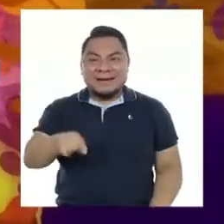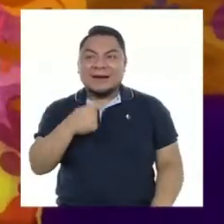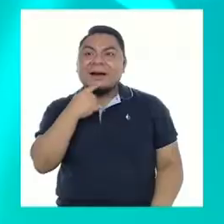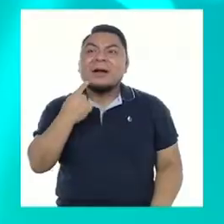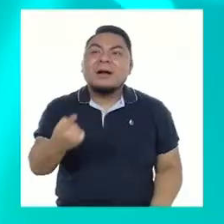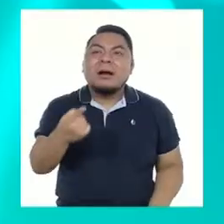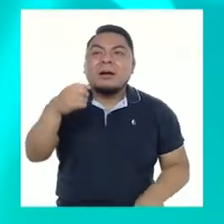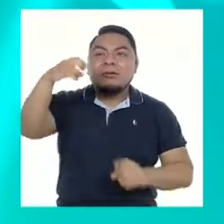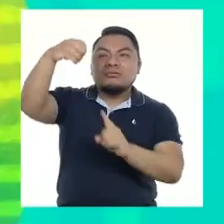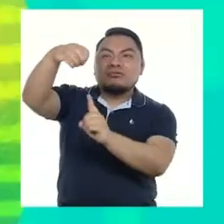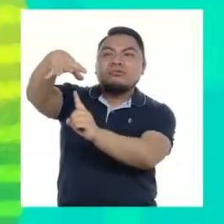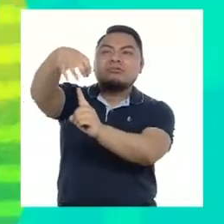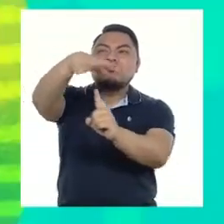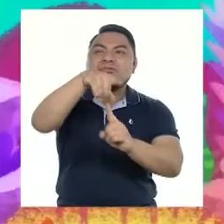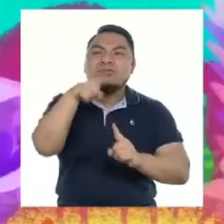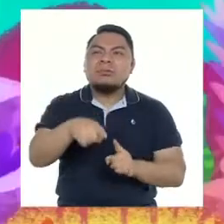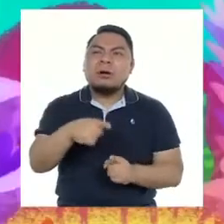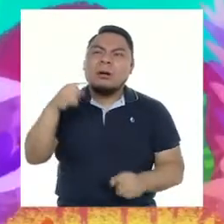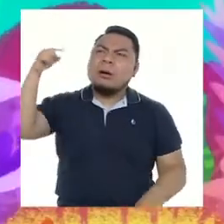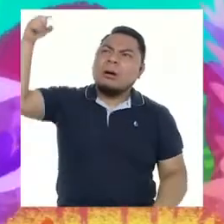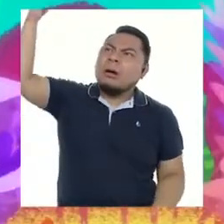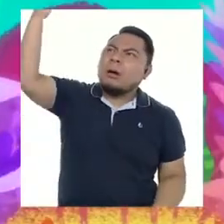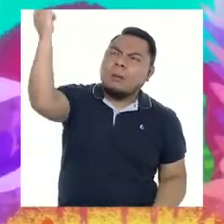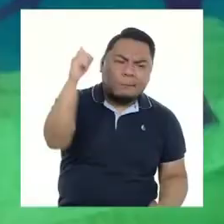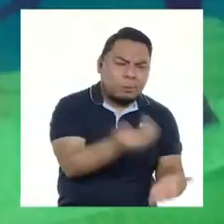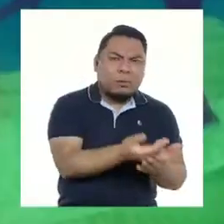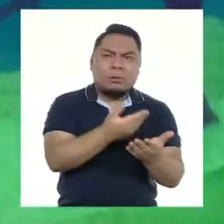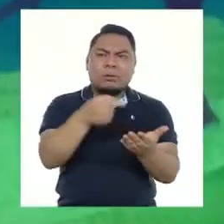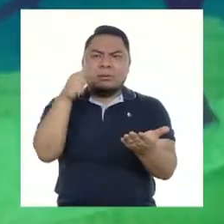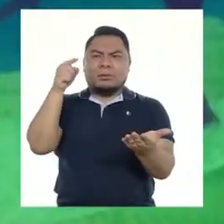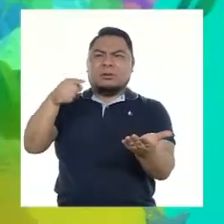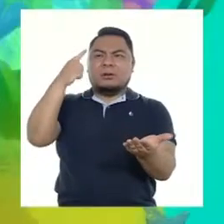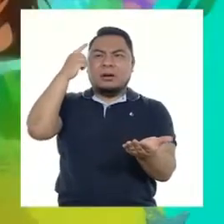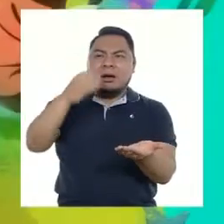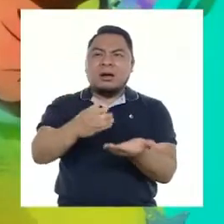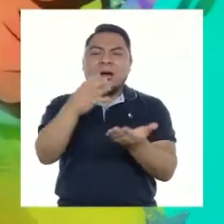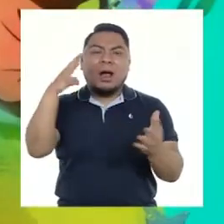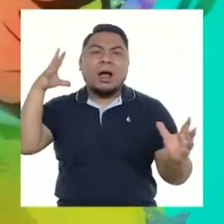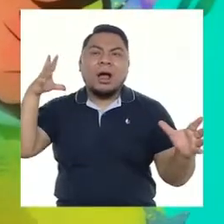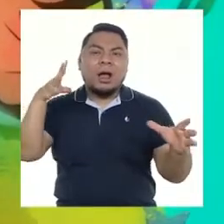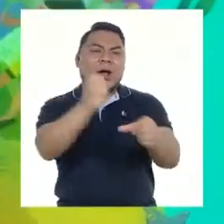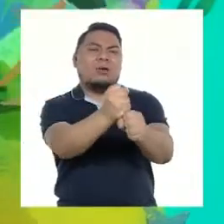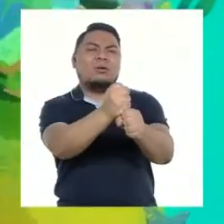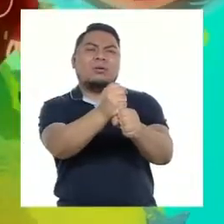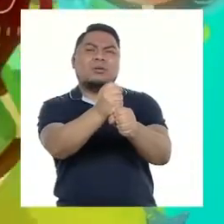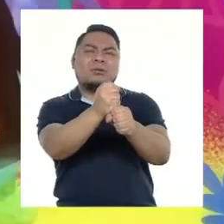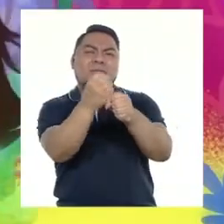una botella cayó y el señor pulpito atrapó.